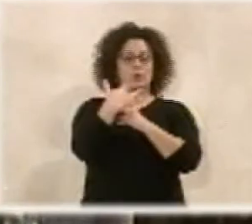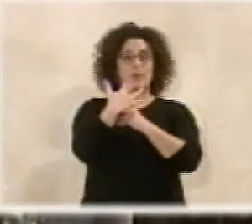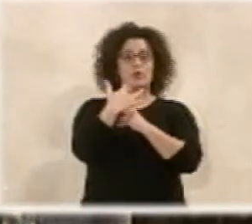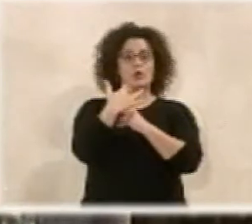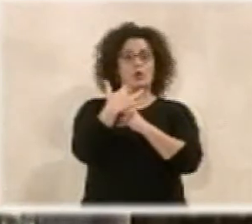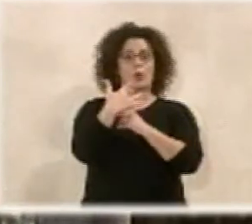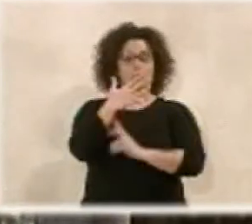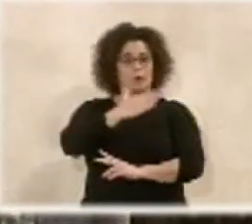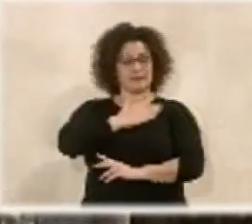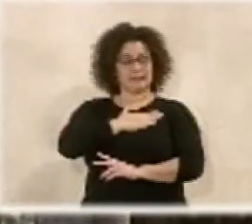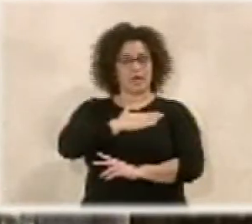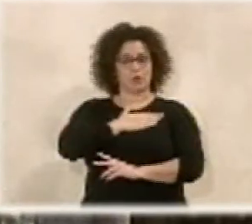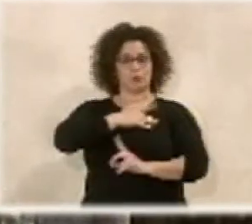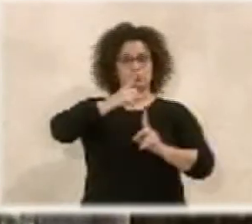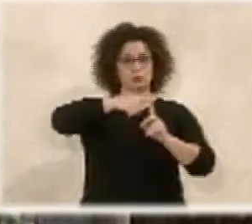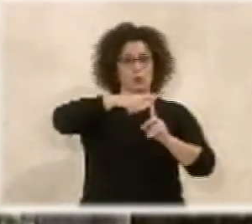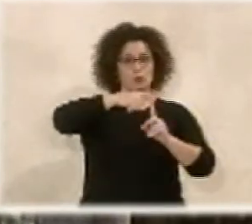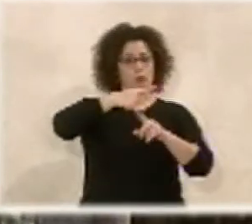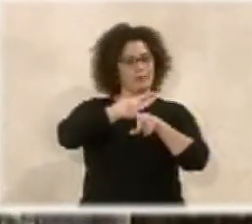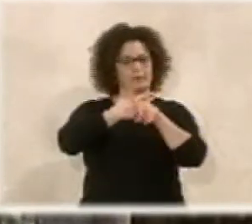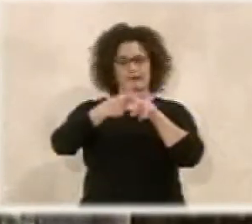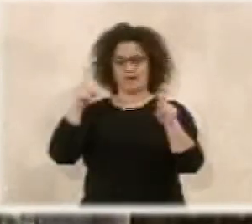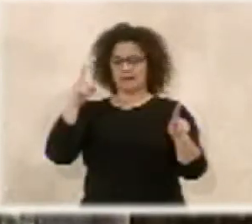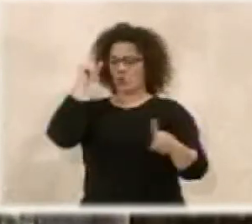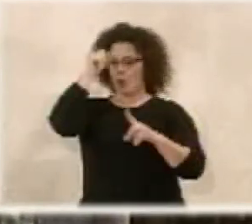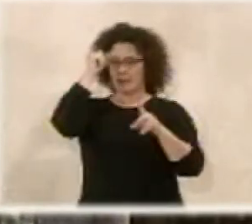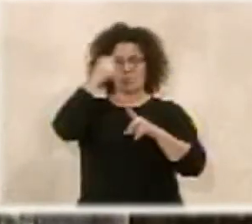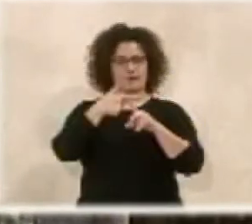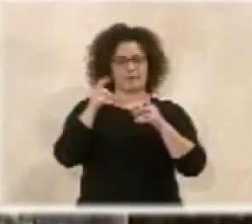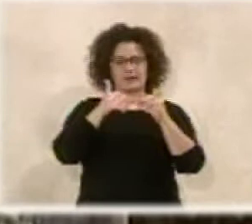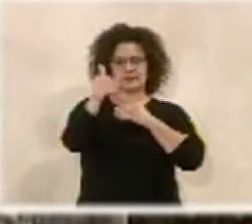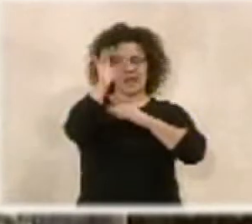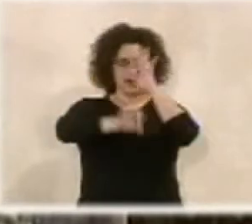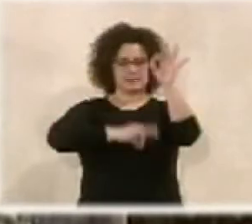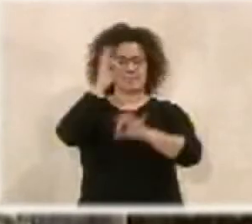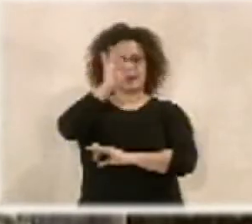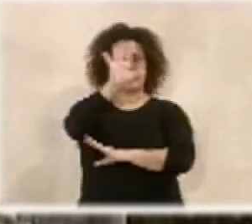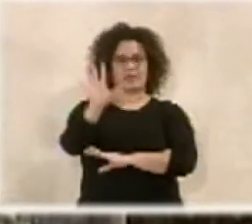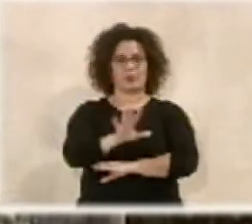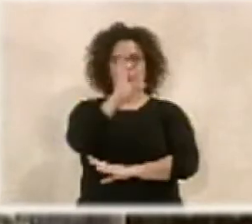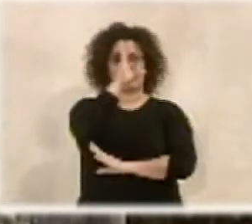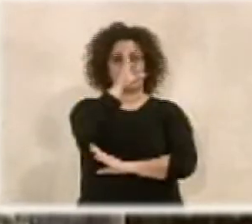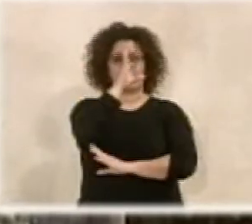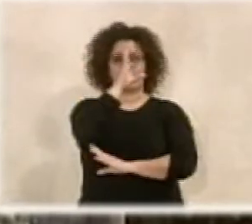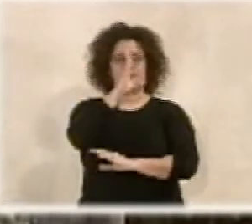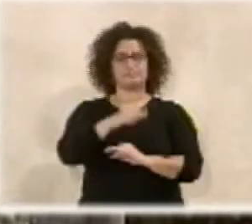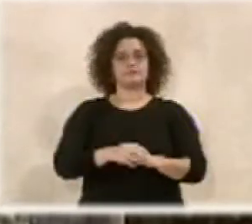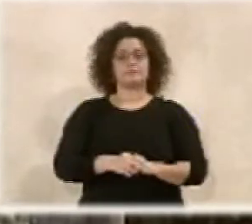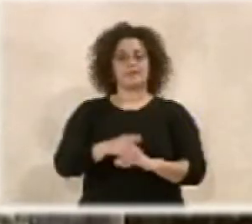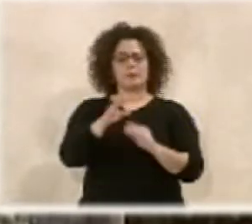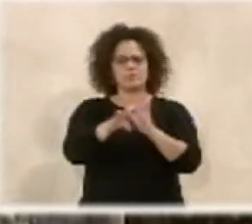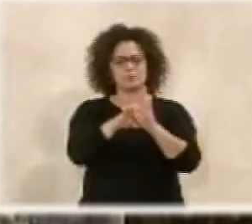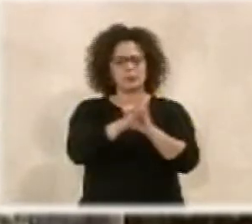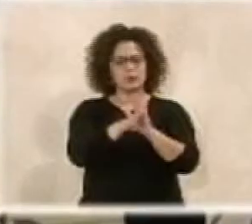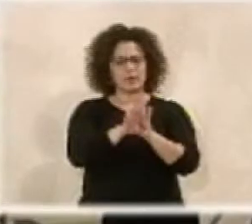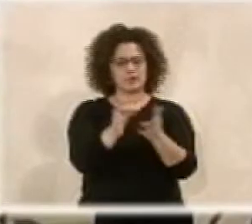entre los propietarios del Toyo debido a la diferencia de opiniones de cara a la próxima asamblea que tendrá lugar el próximo 5 de febrero respecto a la continuidad